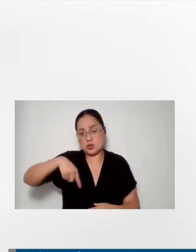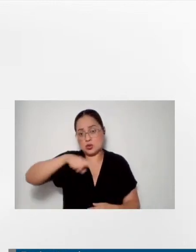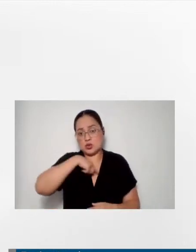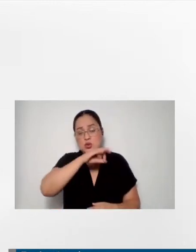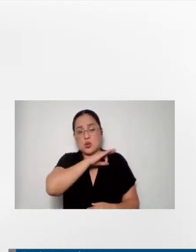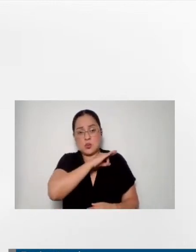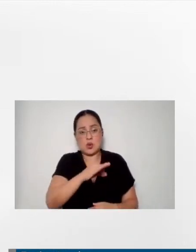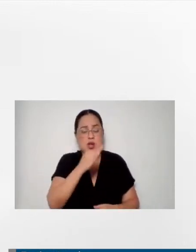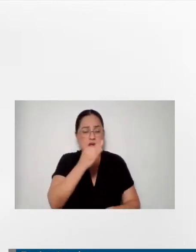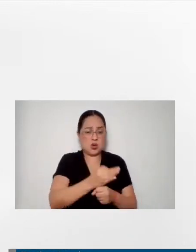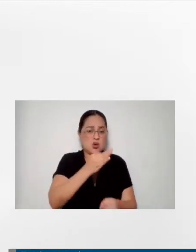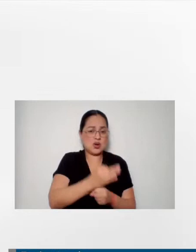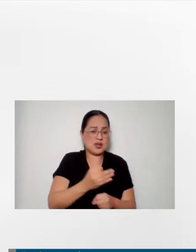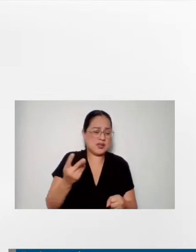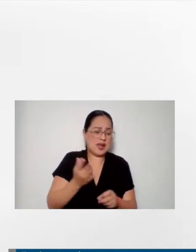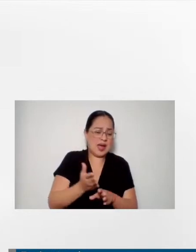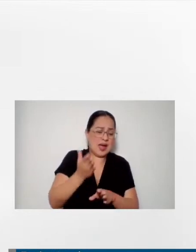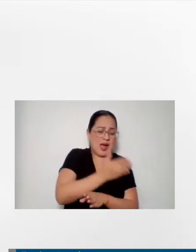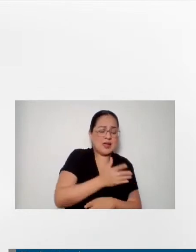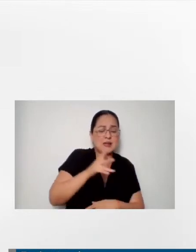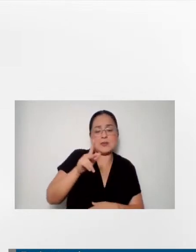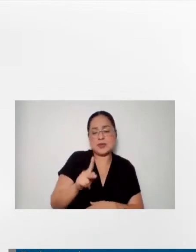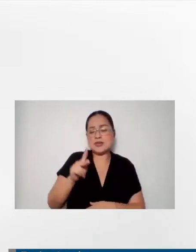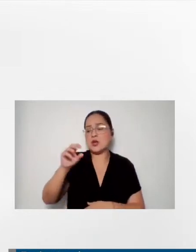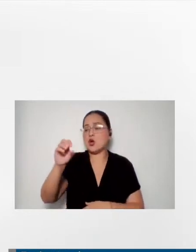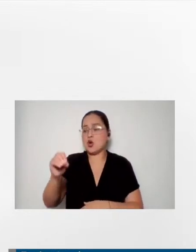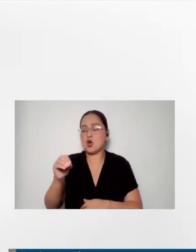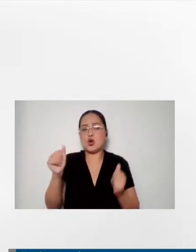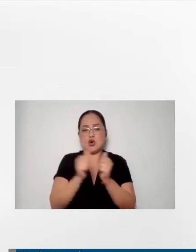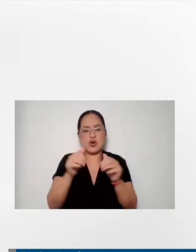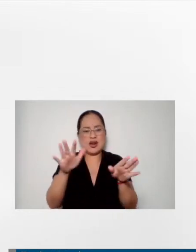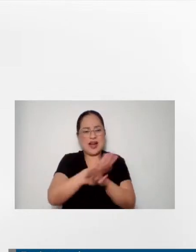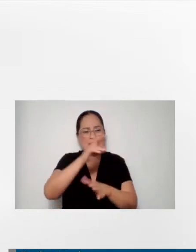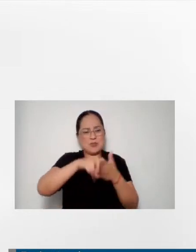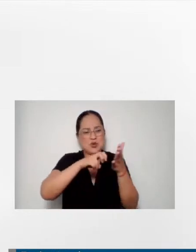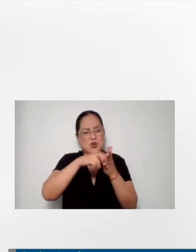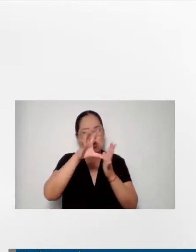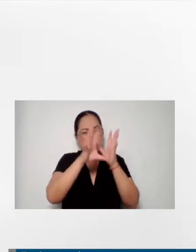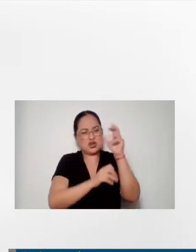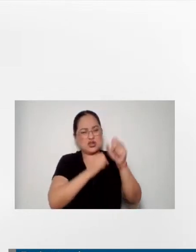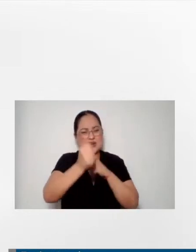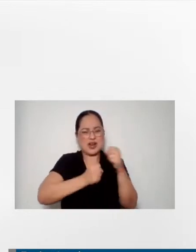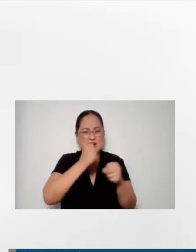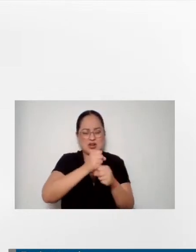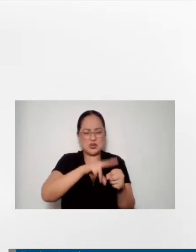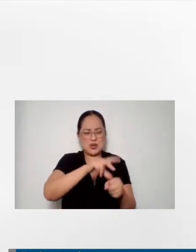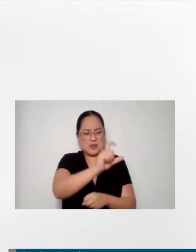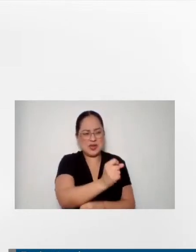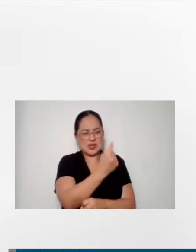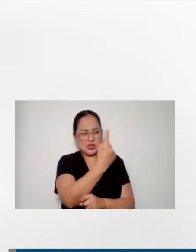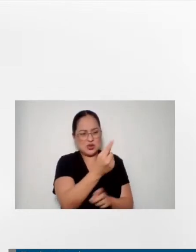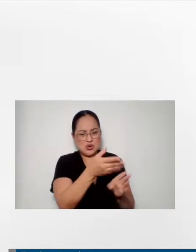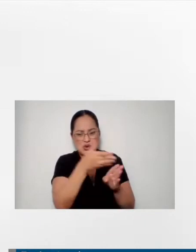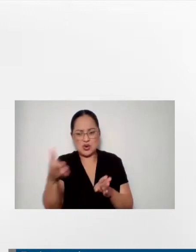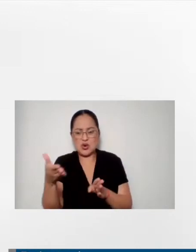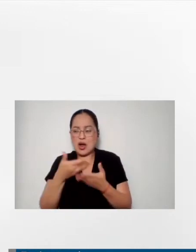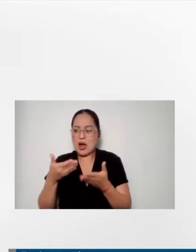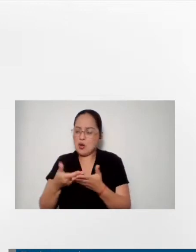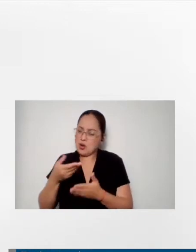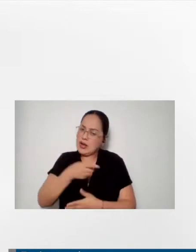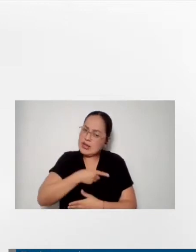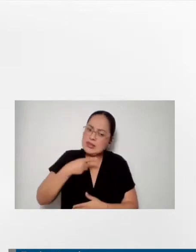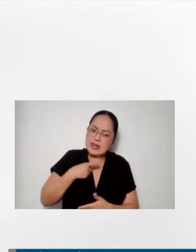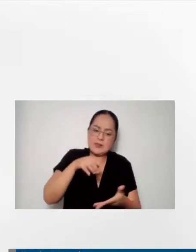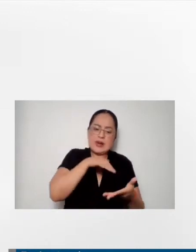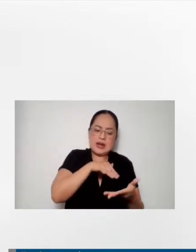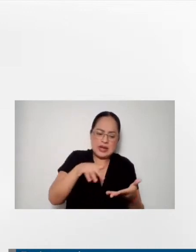esta lógica del precedente que hablábamos ya aquí con la reforma judicial, ¿no? La reforma judicial nos obliga a leer las sentencias, las